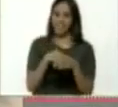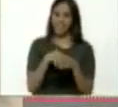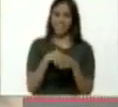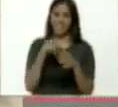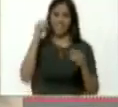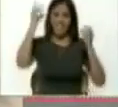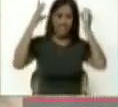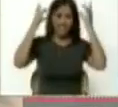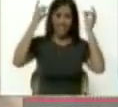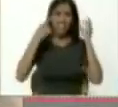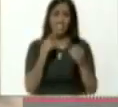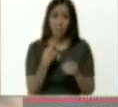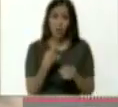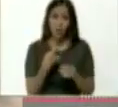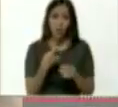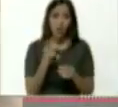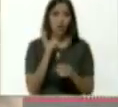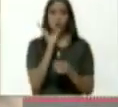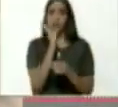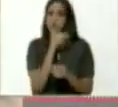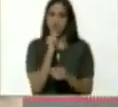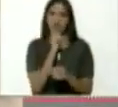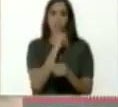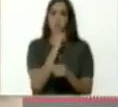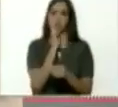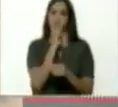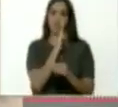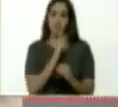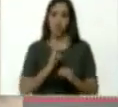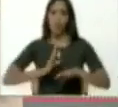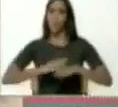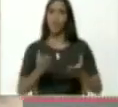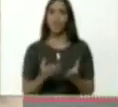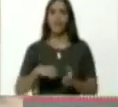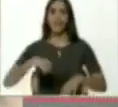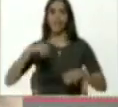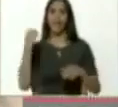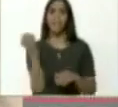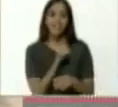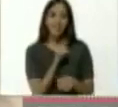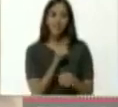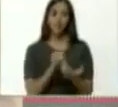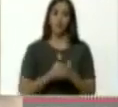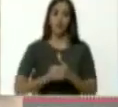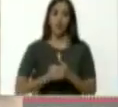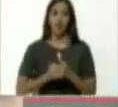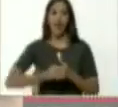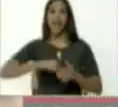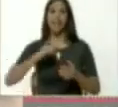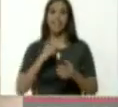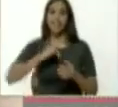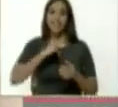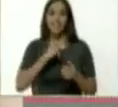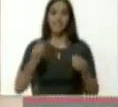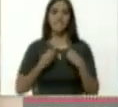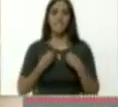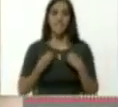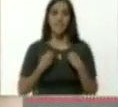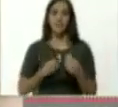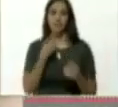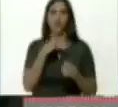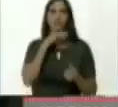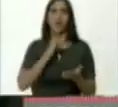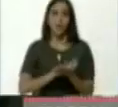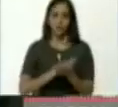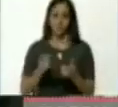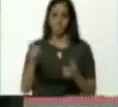dijo no tienen nombre y apellido, porque hasta mató al comisario Henry Vivas, está vivito y coleando lo mató, dijo que estaba